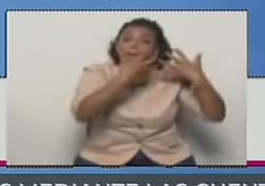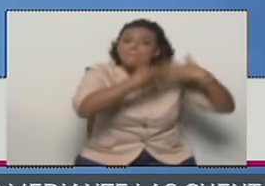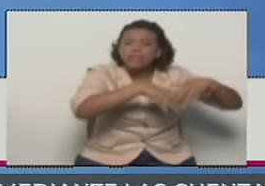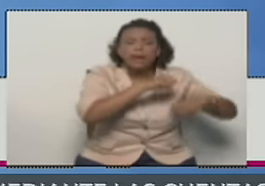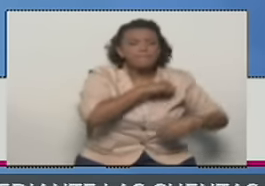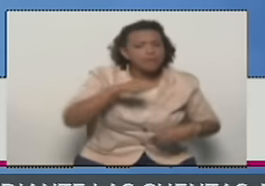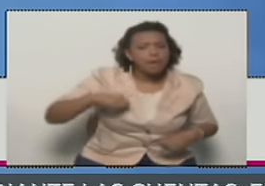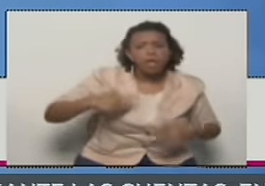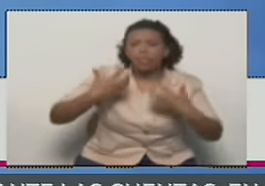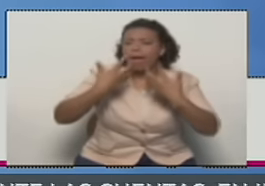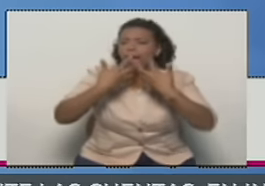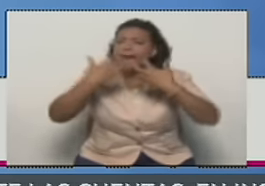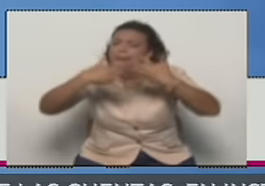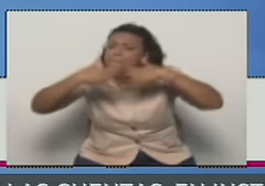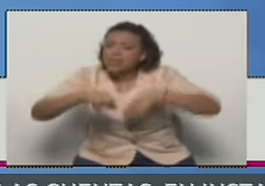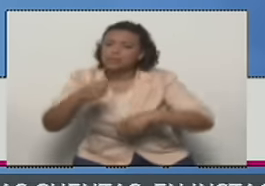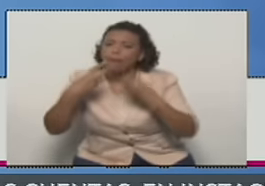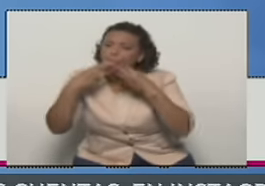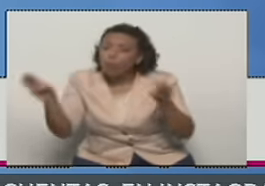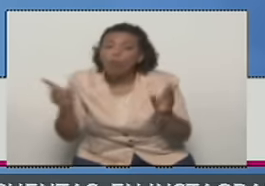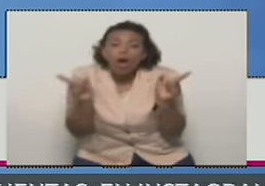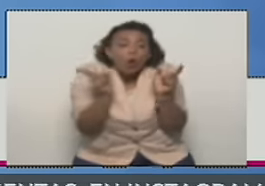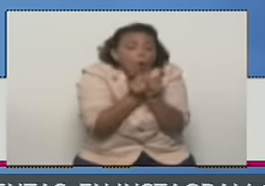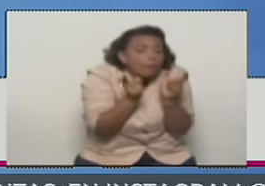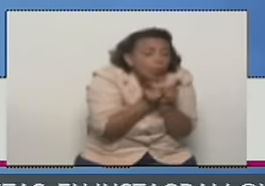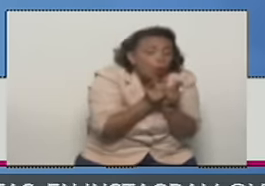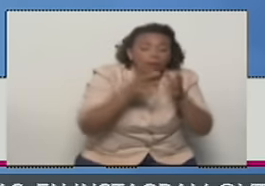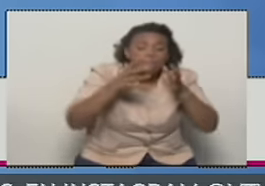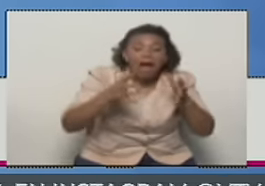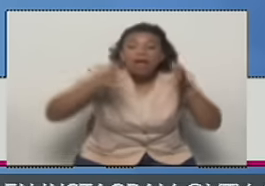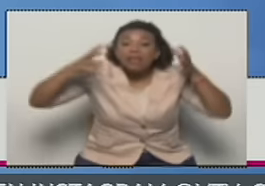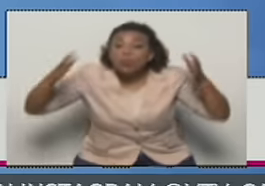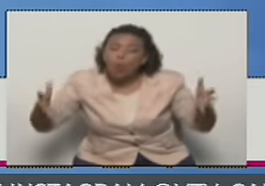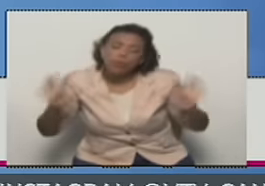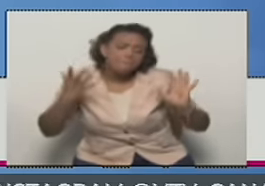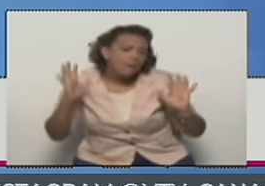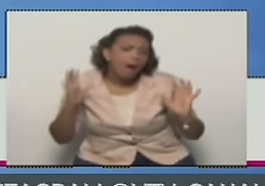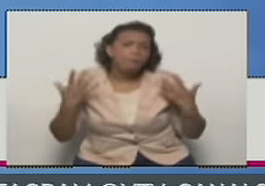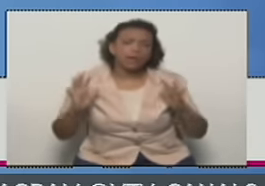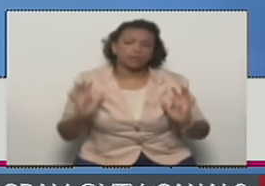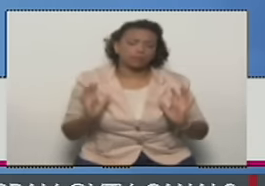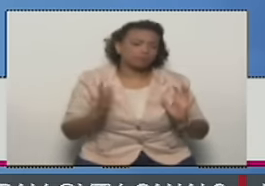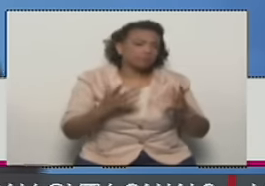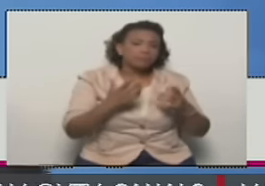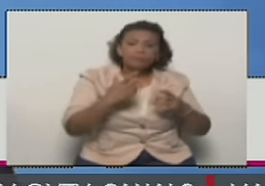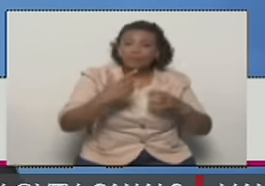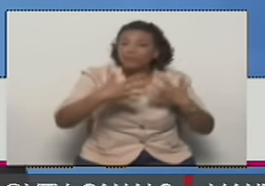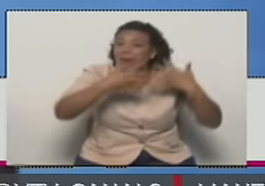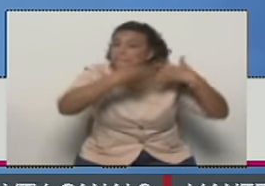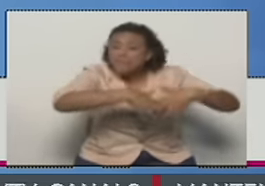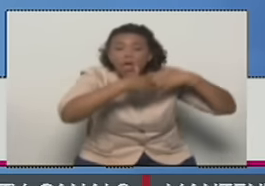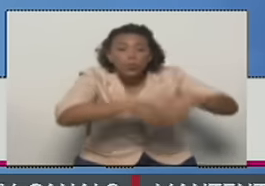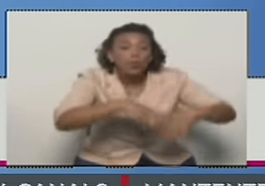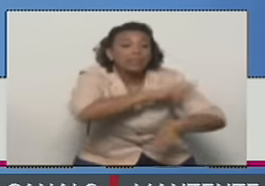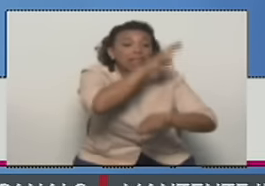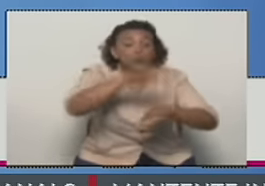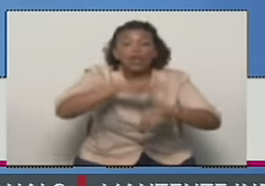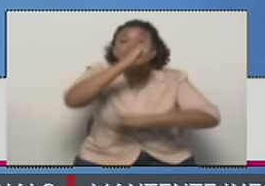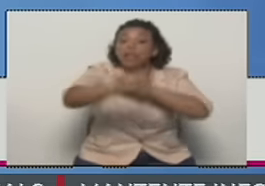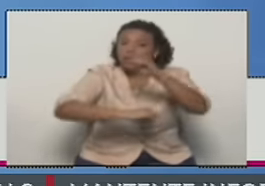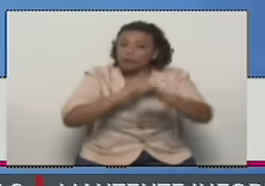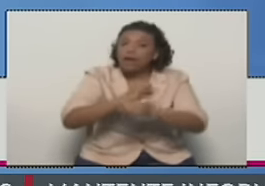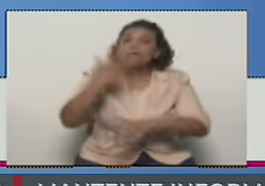país, pequeñitos, pequeños, medianos, regulares, grandes, grandotes, nacionales e